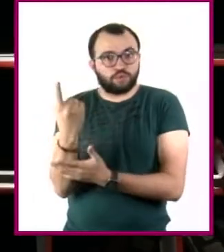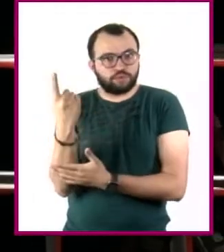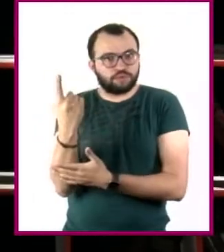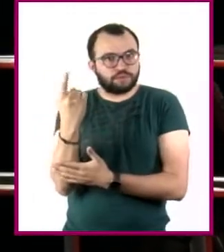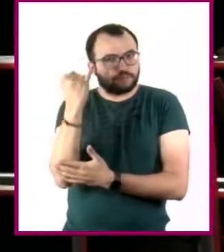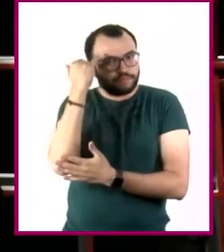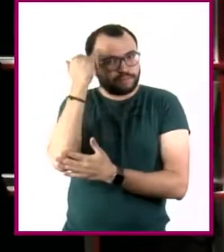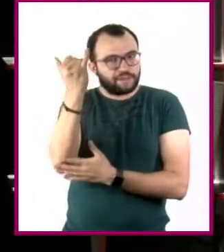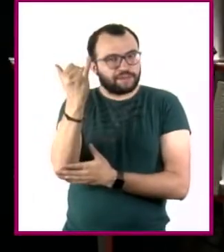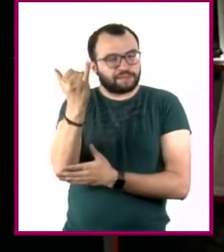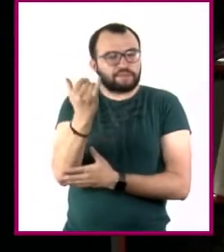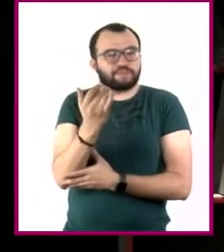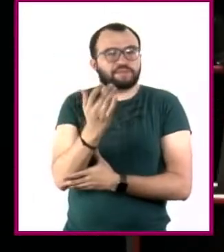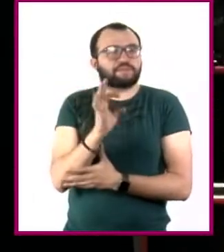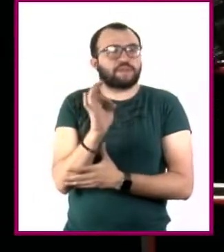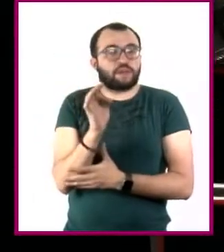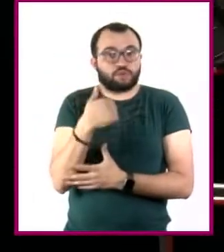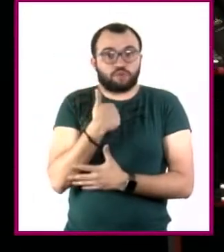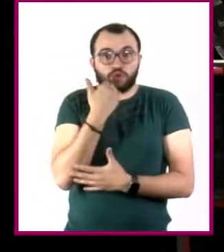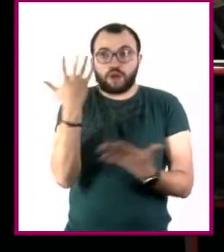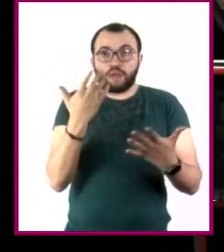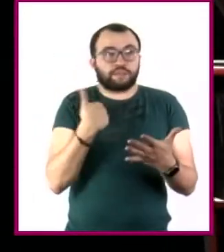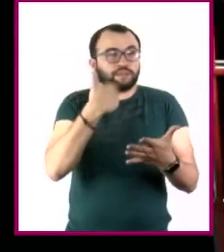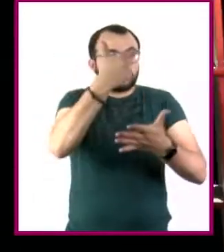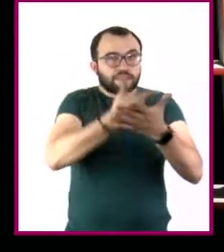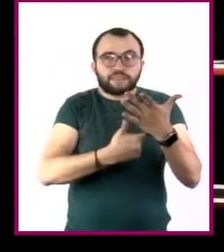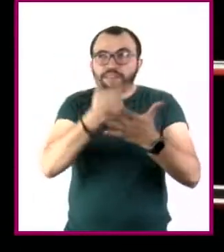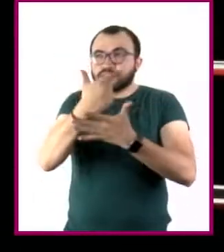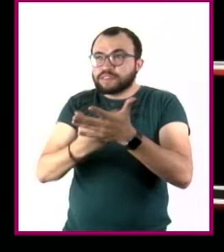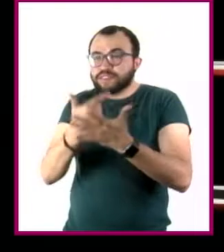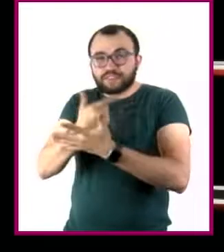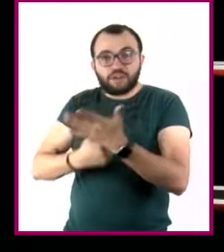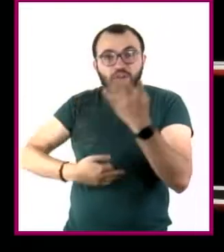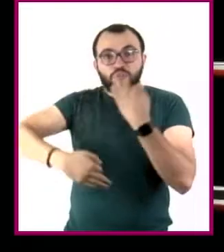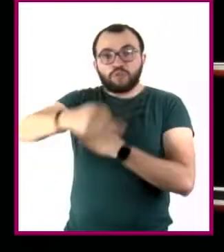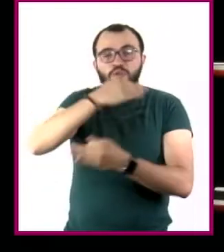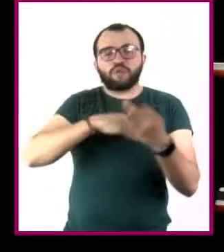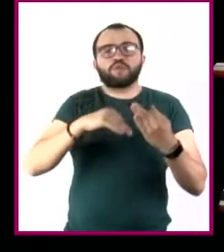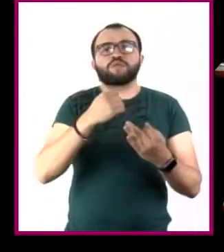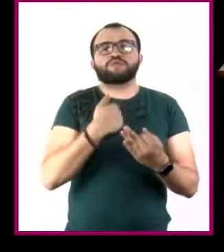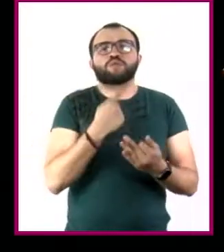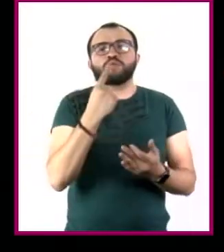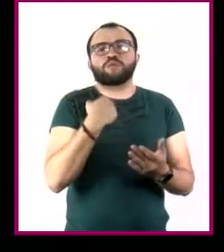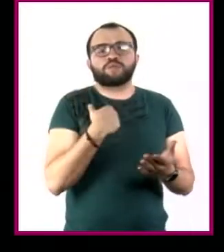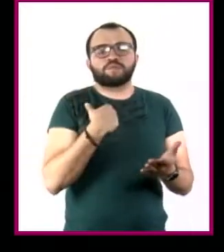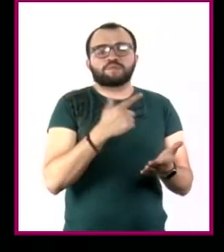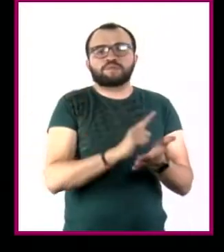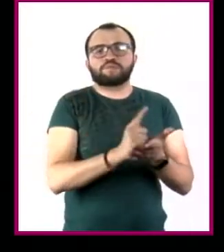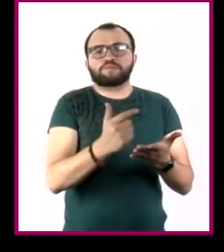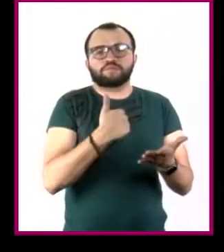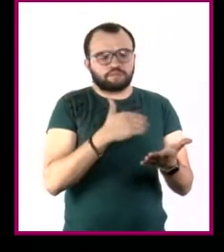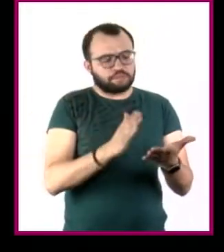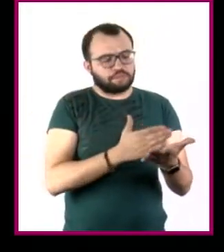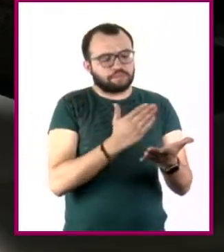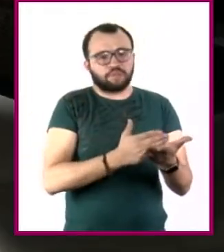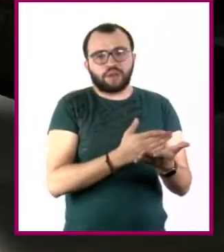caso, si quisiéramos hacer un inventario de todo lo que hay, me basta una libretita como esta que tengo